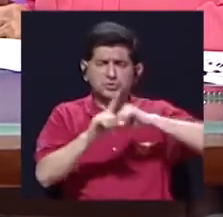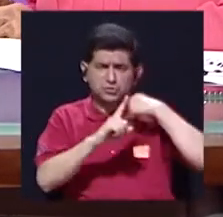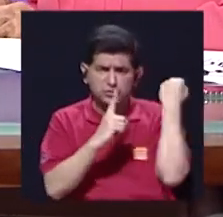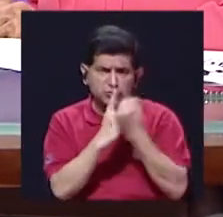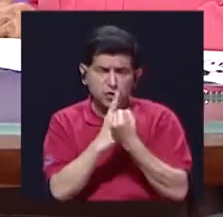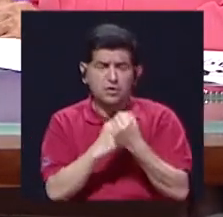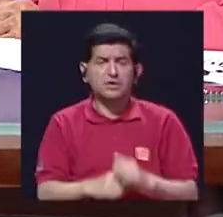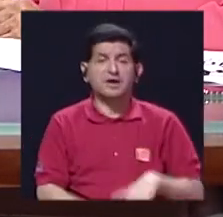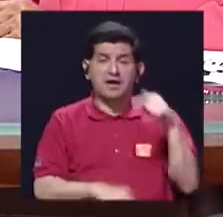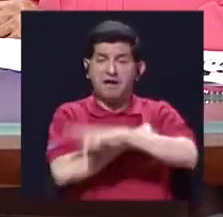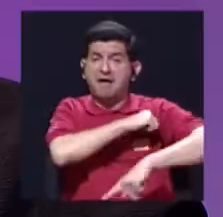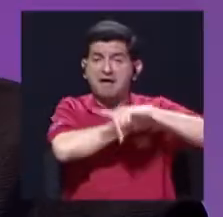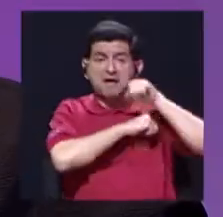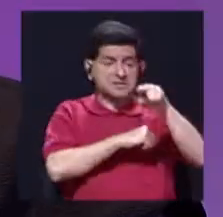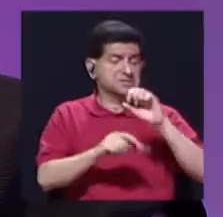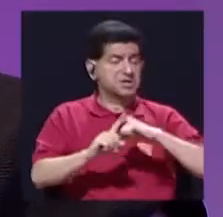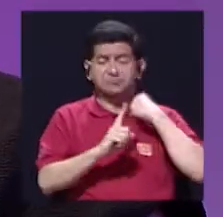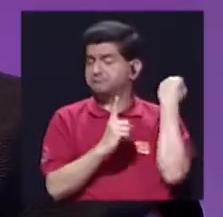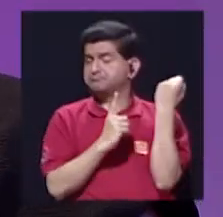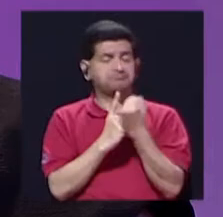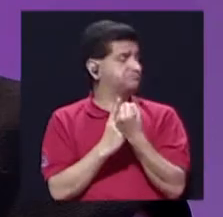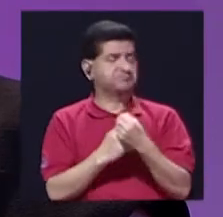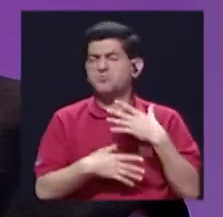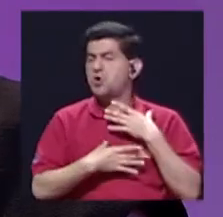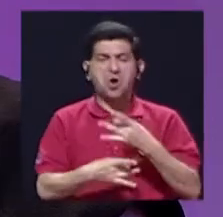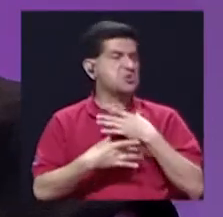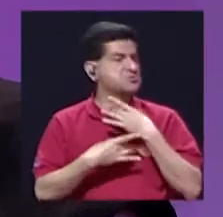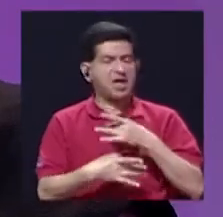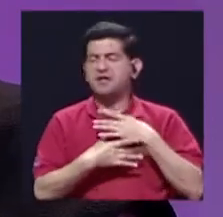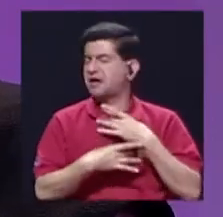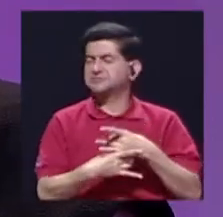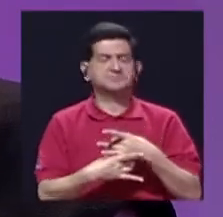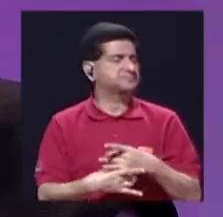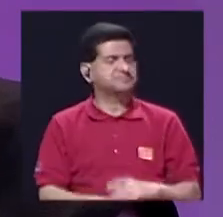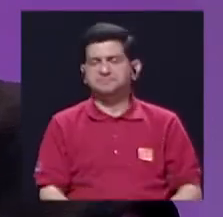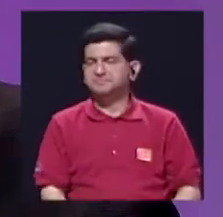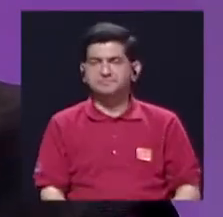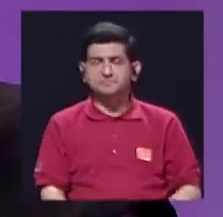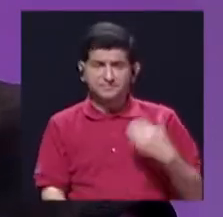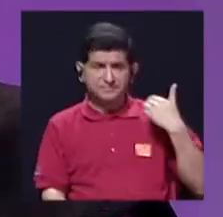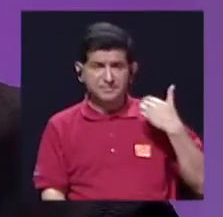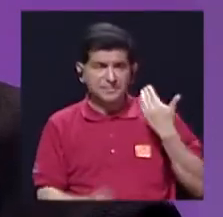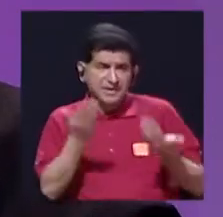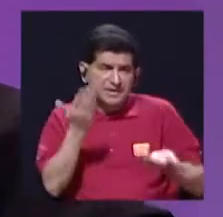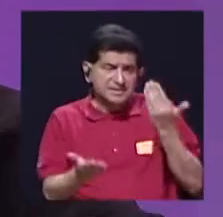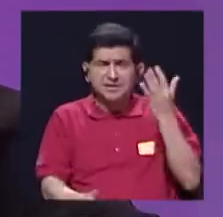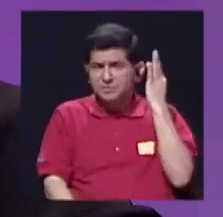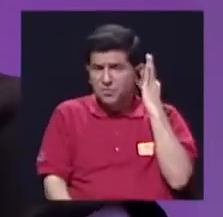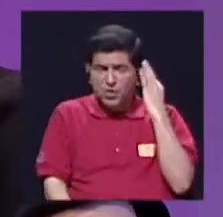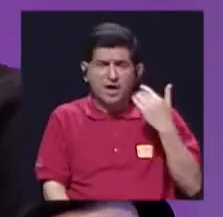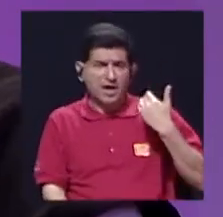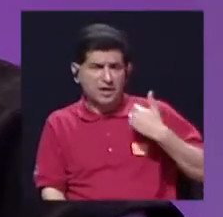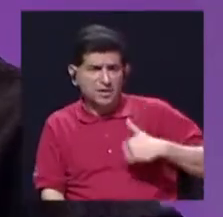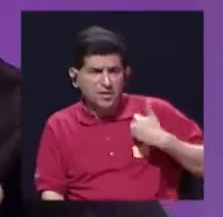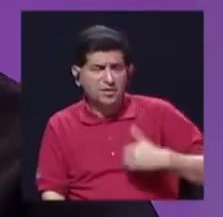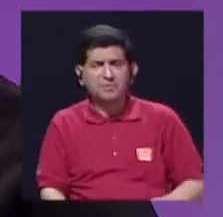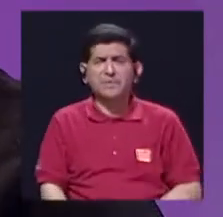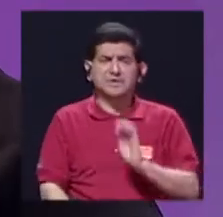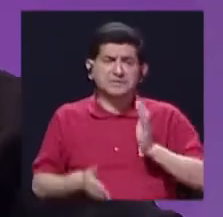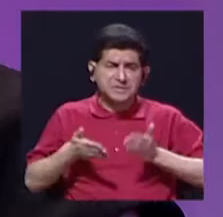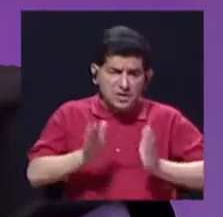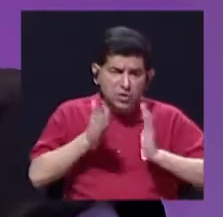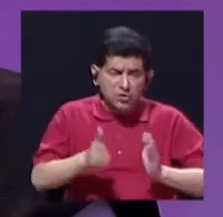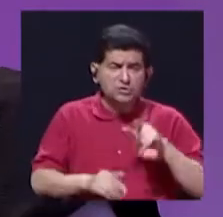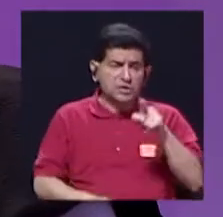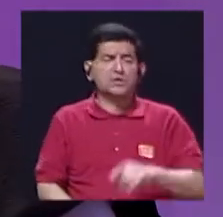este país parece que eso no ocurre. No hay ese interés de que los hombres, las mujeres, los hijos